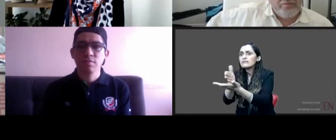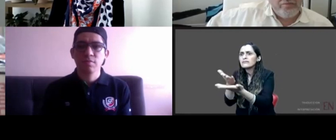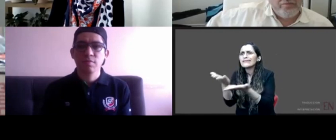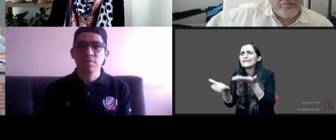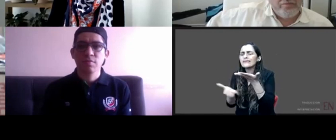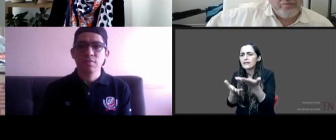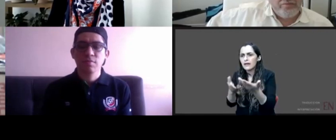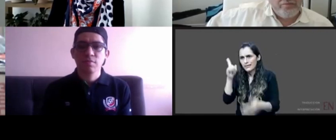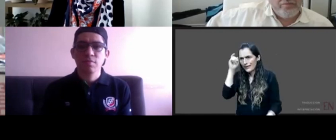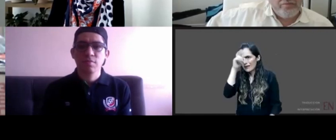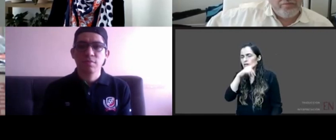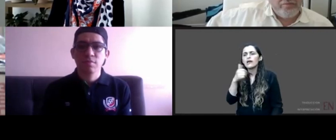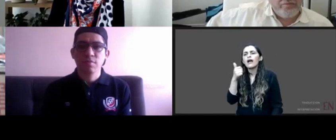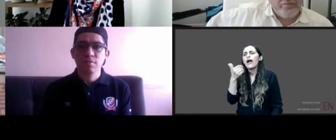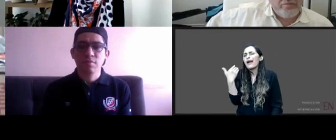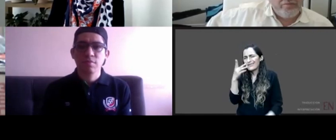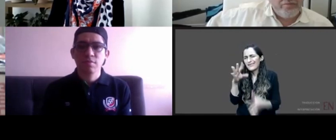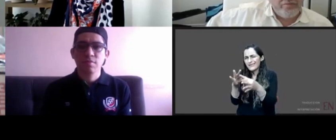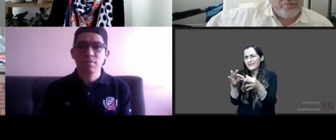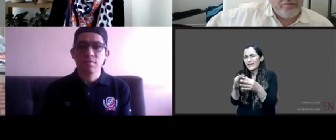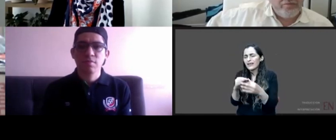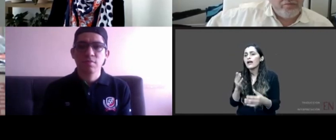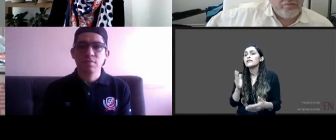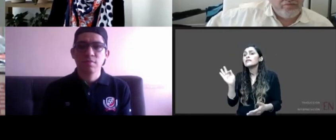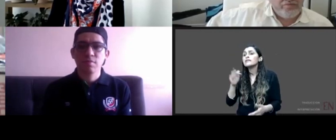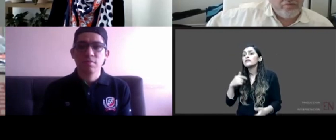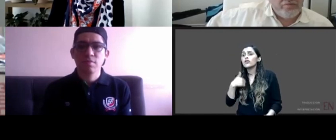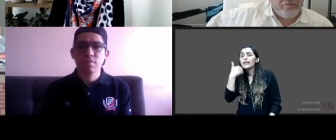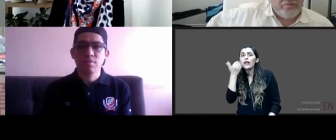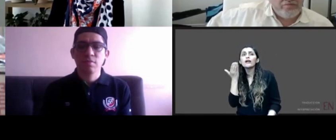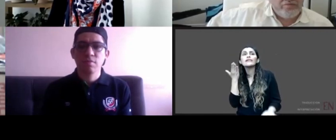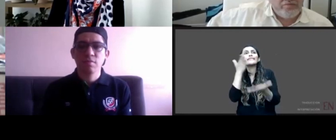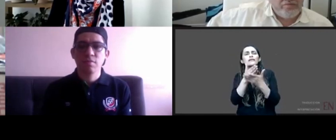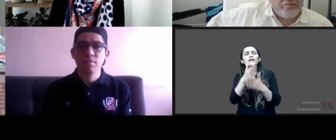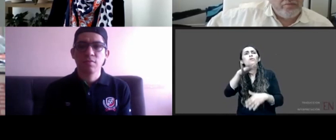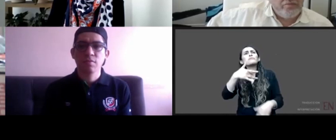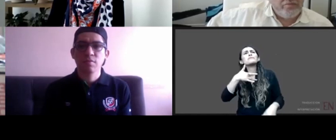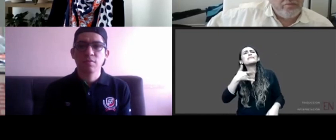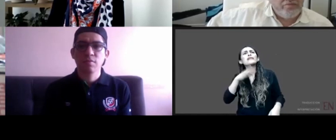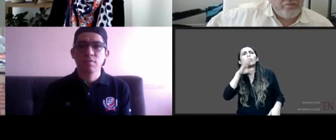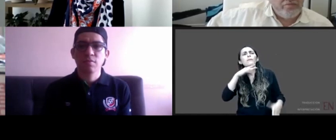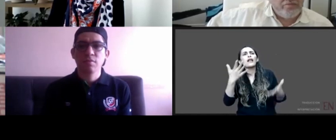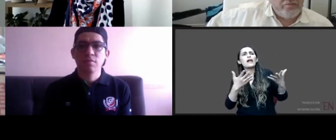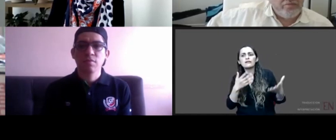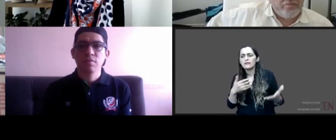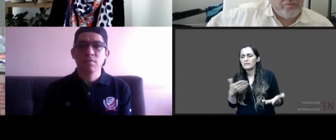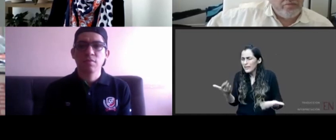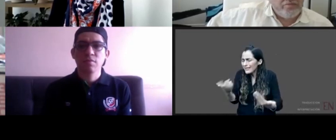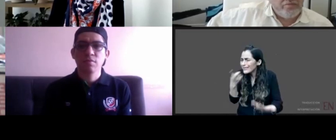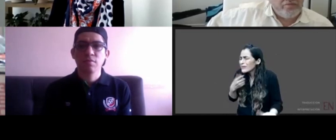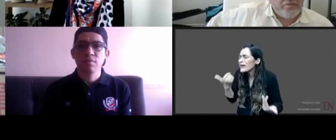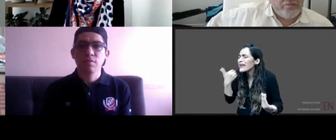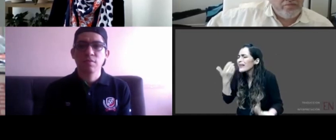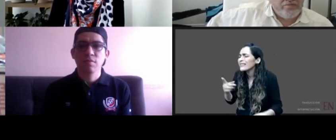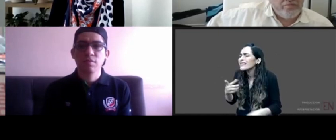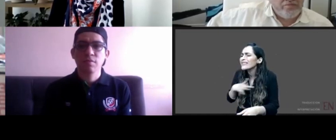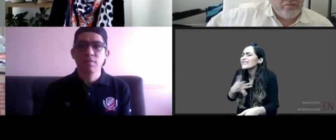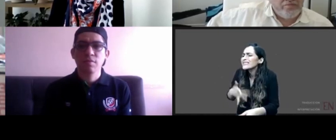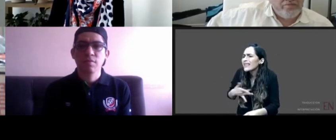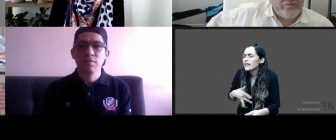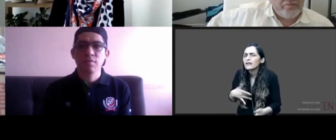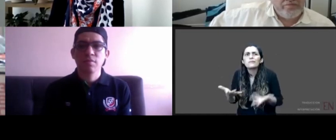médicos se molestan, las enfermeras, porque no podemos explicarnos en nuestra lengua materna. Pues creo que es